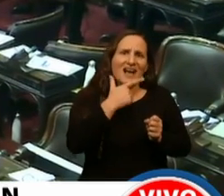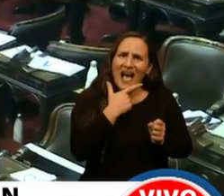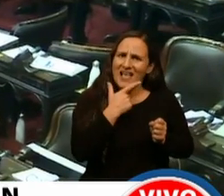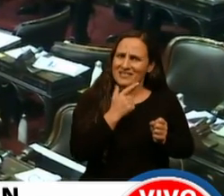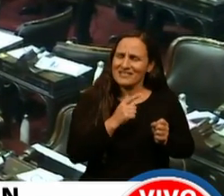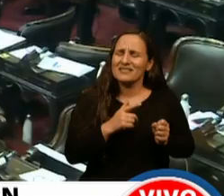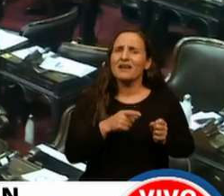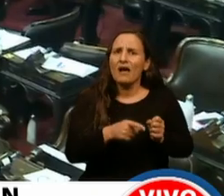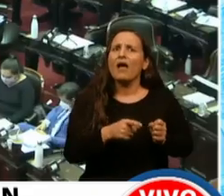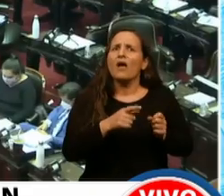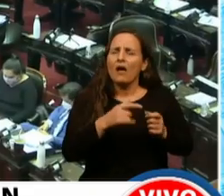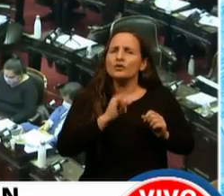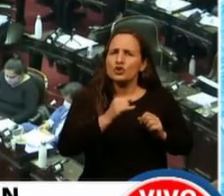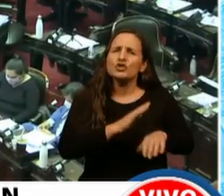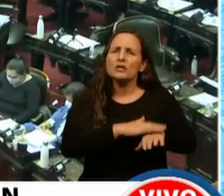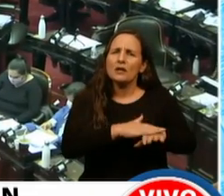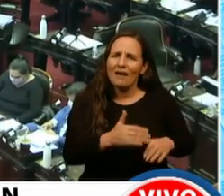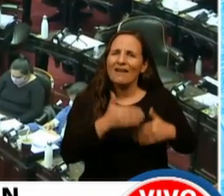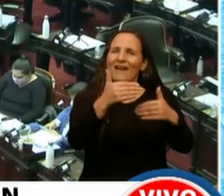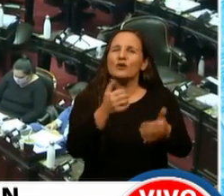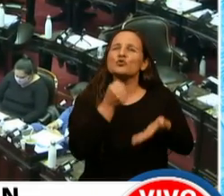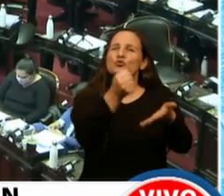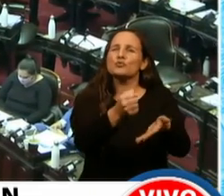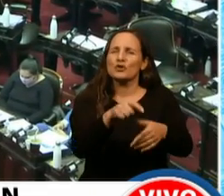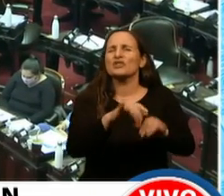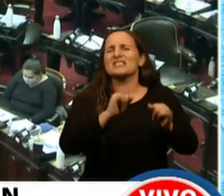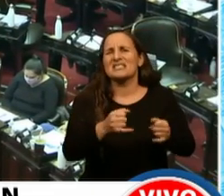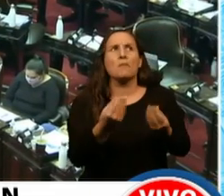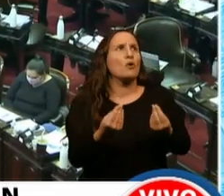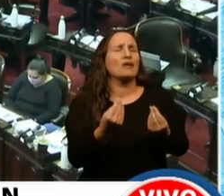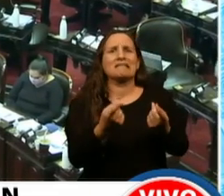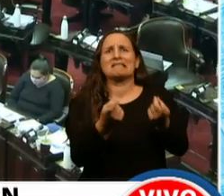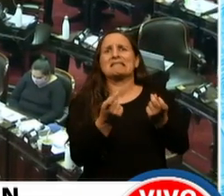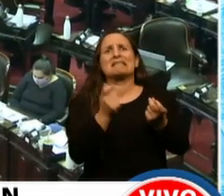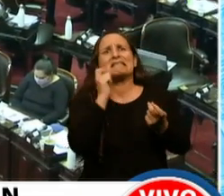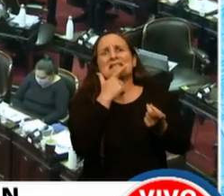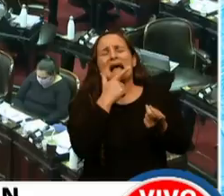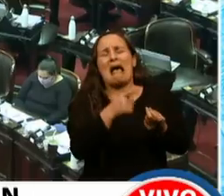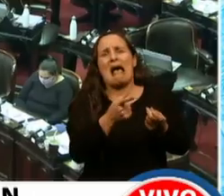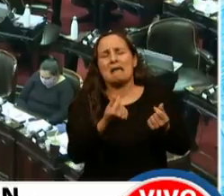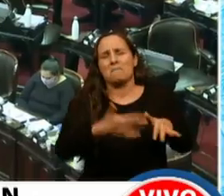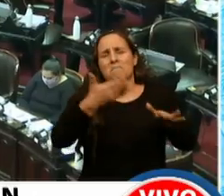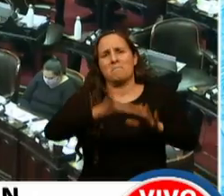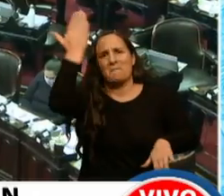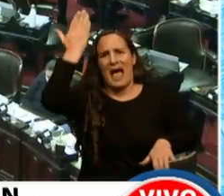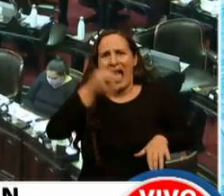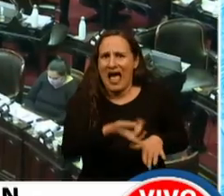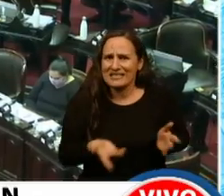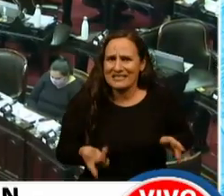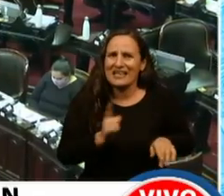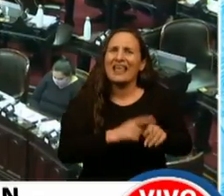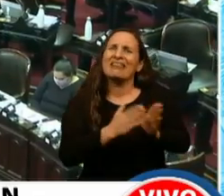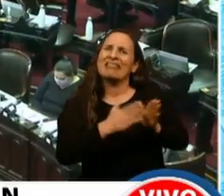obtenga obtengan la prórroga del subsidio porque sus consumos son necesariamente más privados y durante un mayor